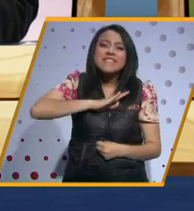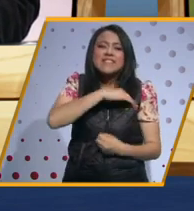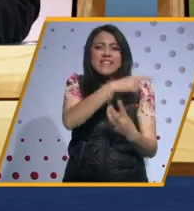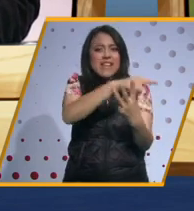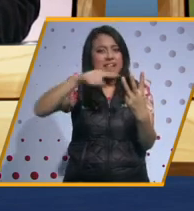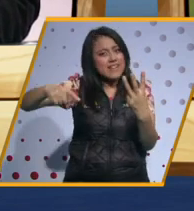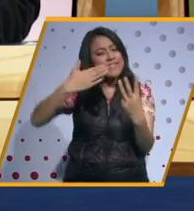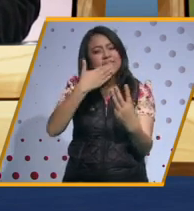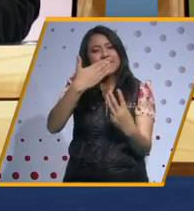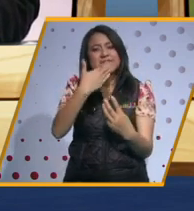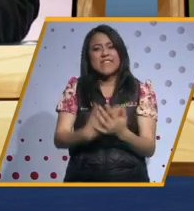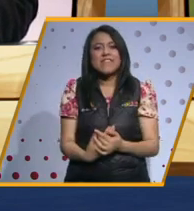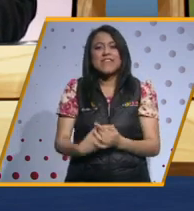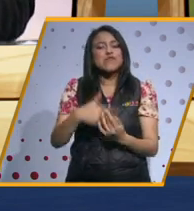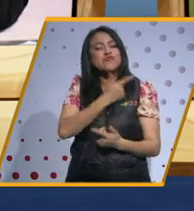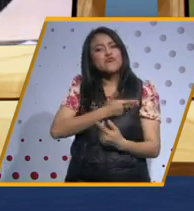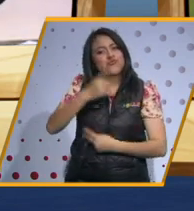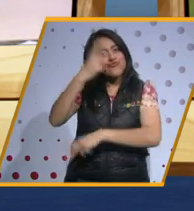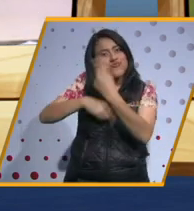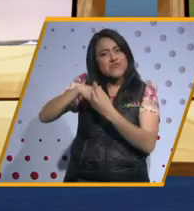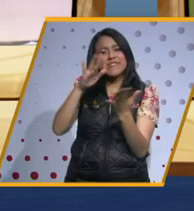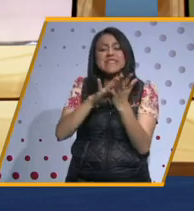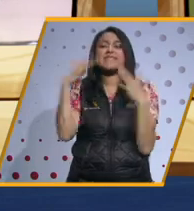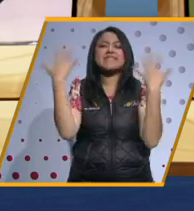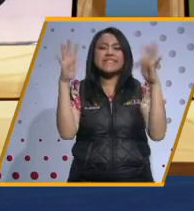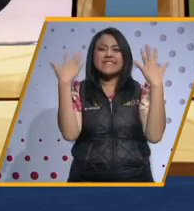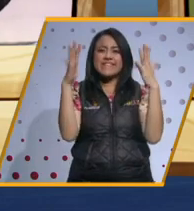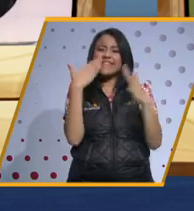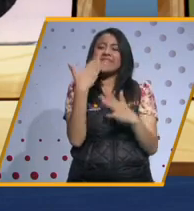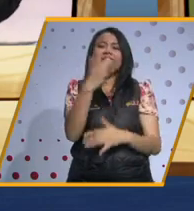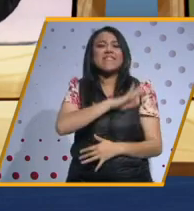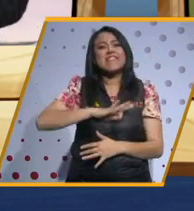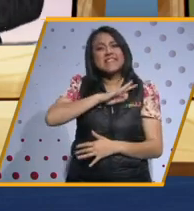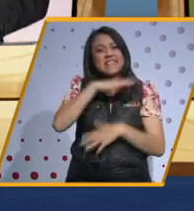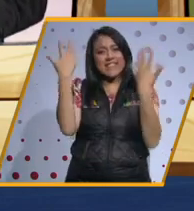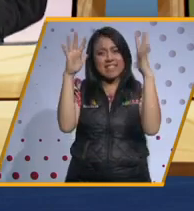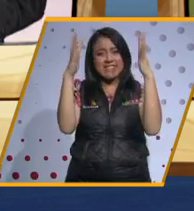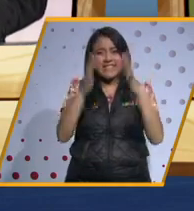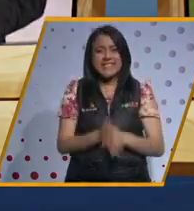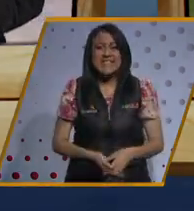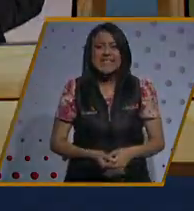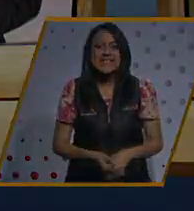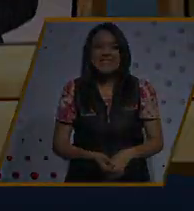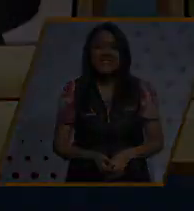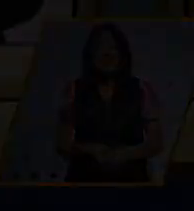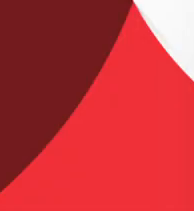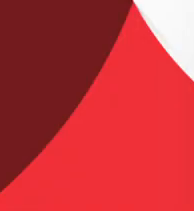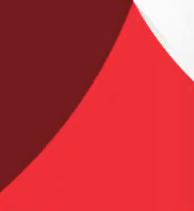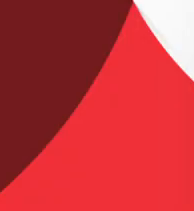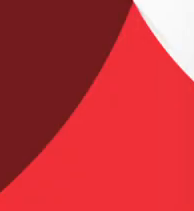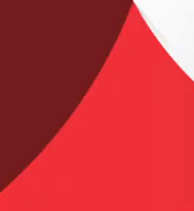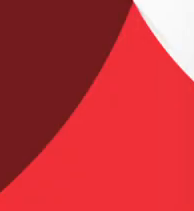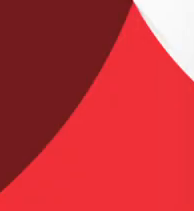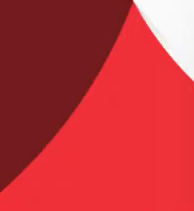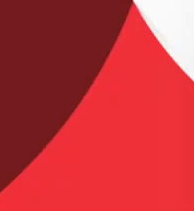éxito y es un placer tenerlas aquí en el Juguetón. Un aplauso. Gracias. Felicidades. Gracias. Bienvenida a la tripulación. Hombre. Muchas gracias.